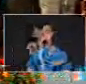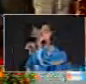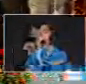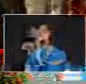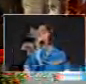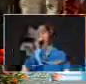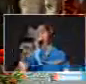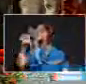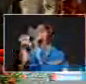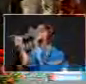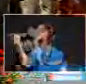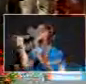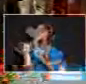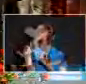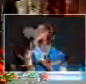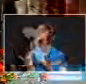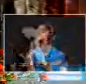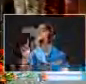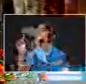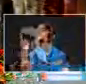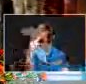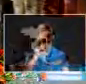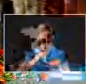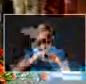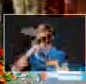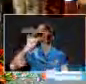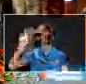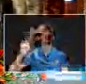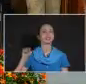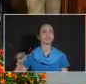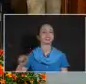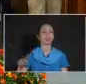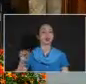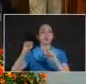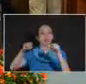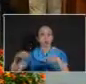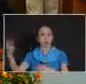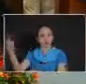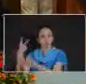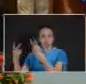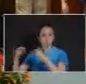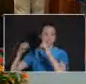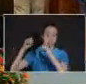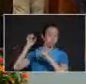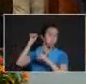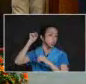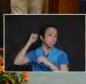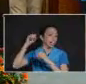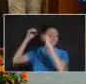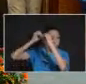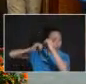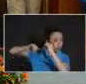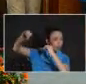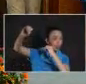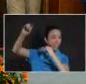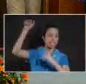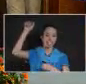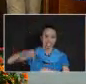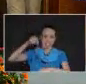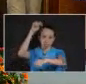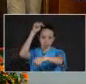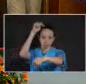¿Tú trajiste un shofar? ¿Quién más trajo un shofar? ¿Me pueden hacer el favor de sonar el shofar en este